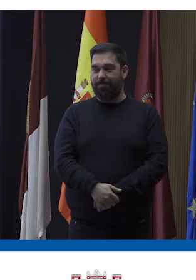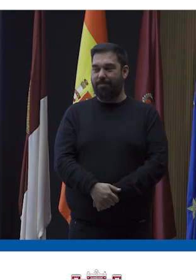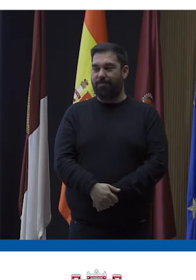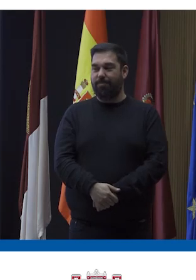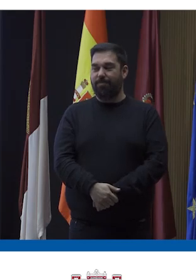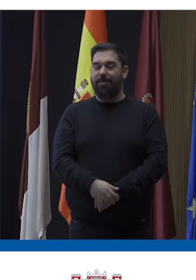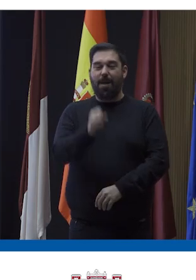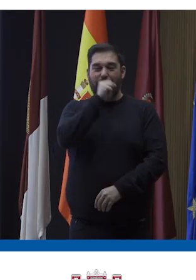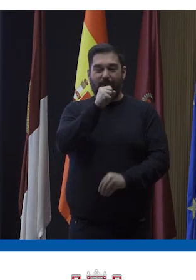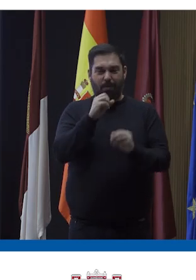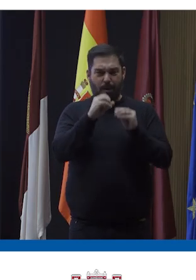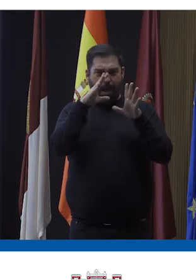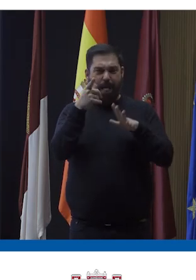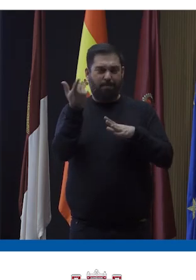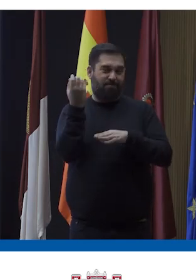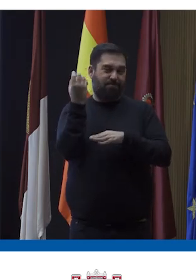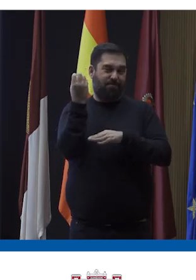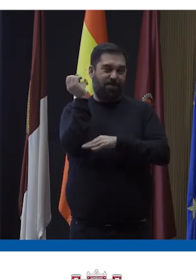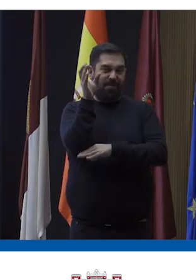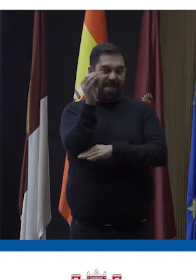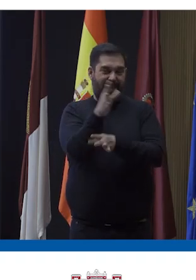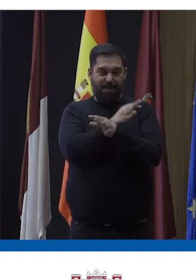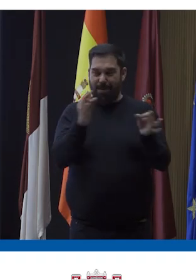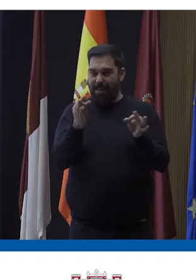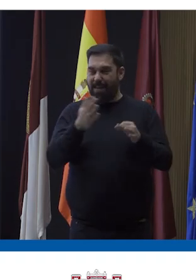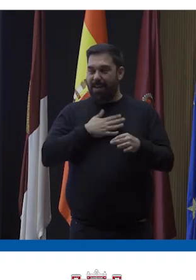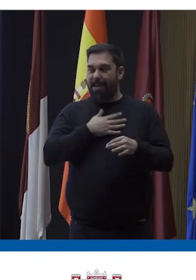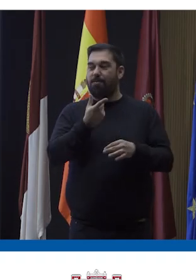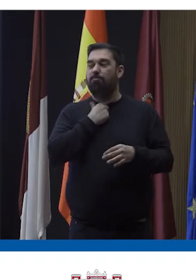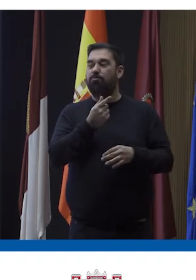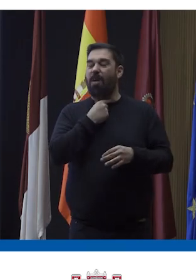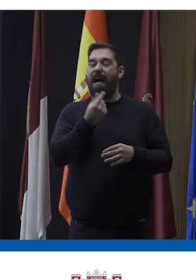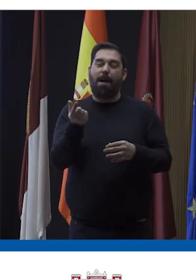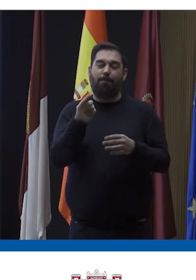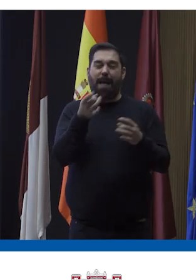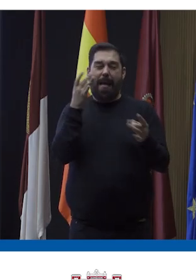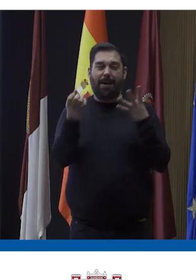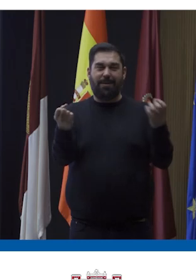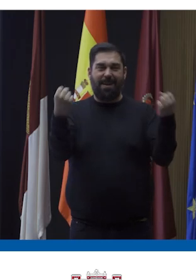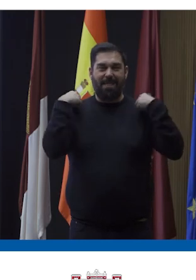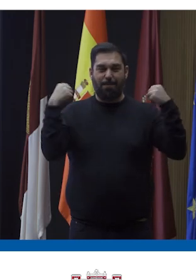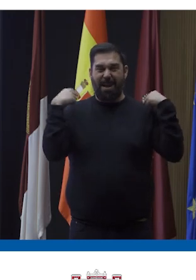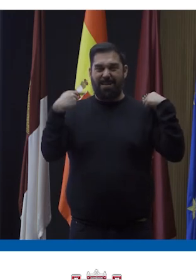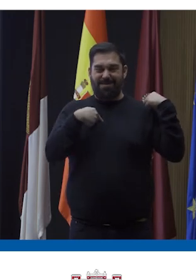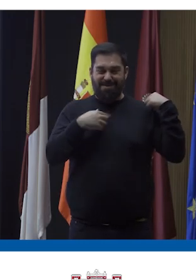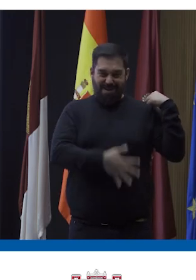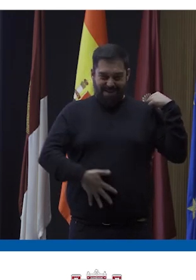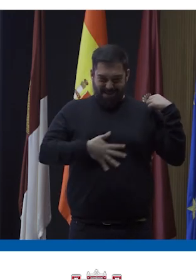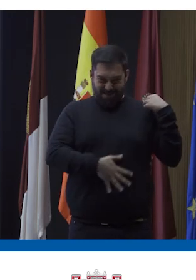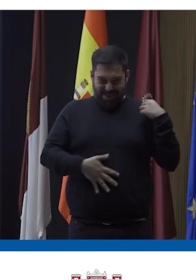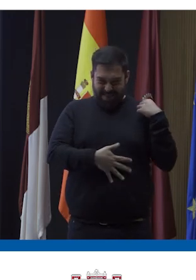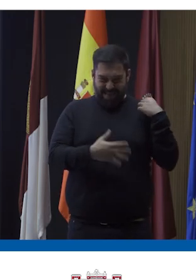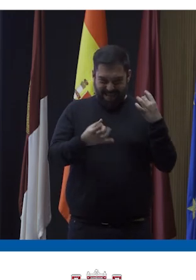por su magnífica conferencia. A mí me gusta mucho hacer ejercicio y hago muchos ejercicios abdominales. A